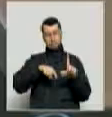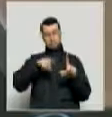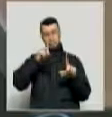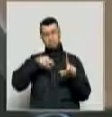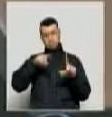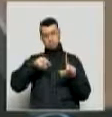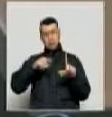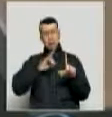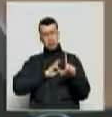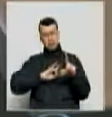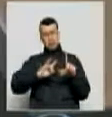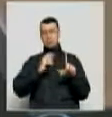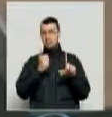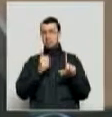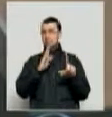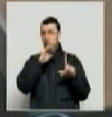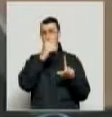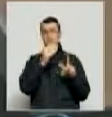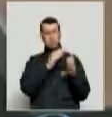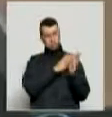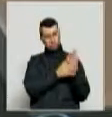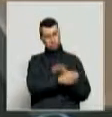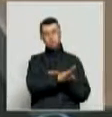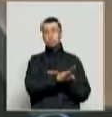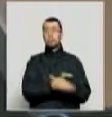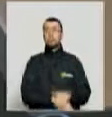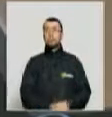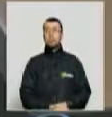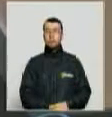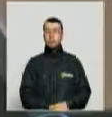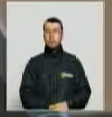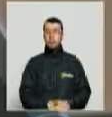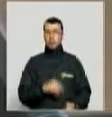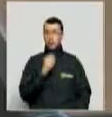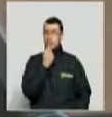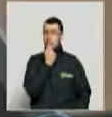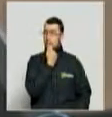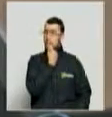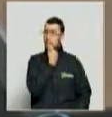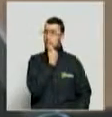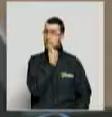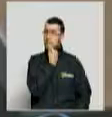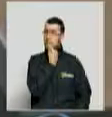la correcta impresión. Entonces, vamos a empezar el proceso.